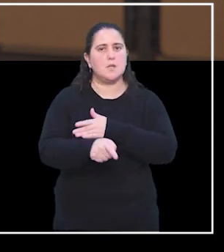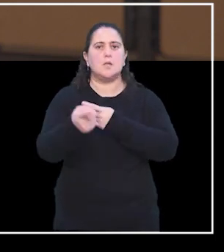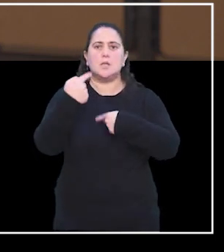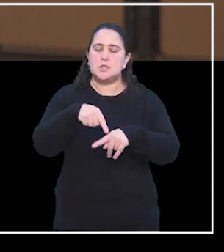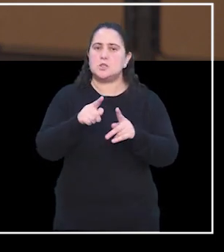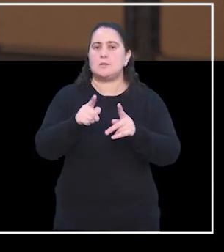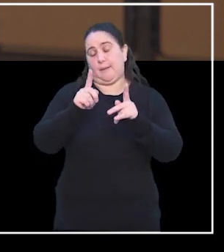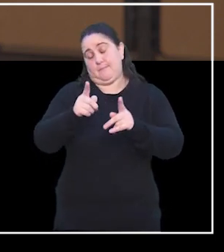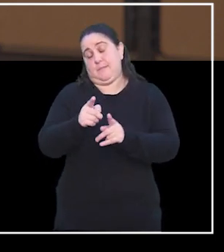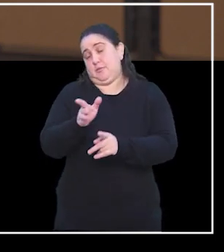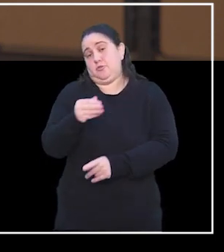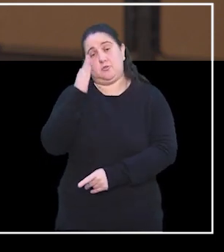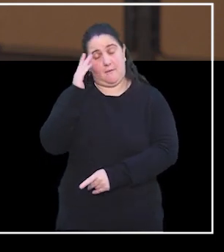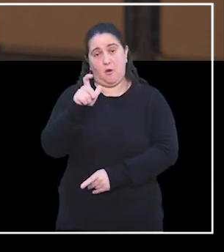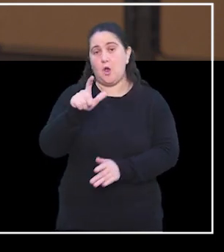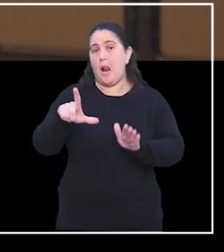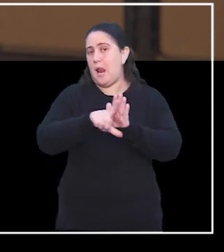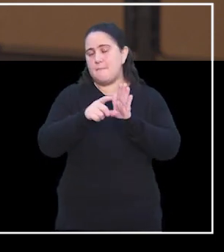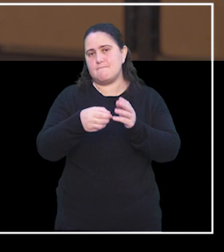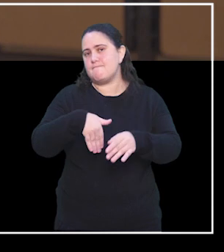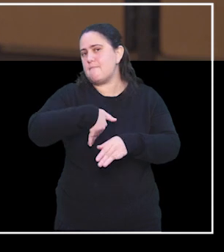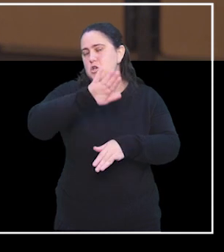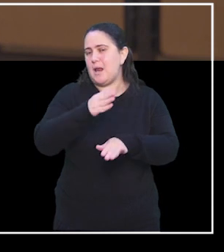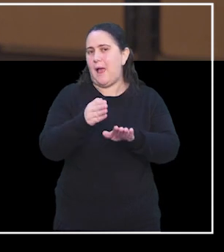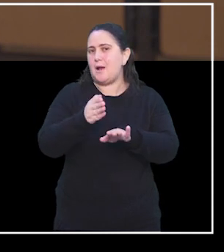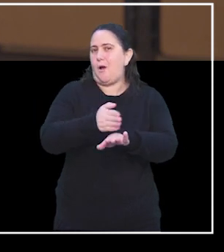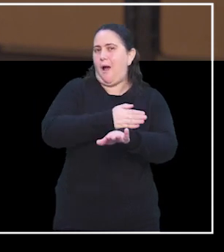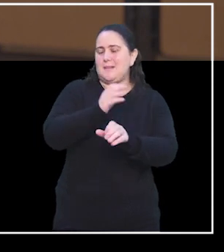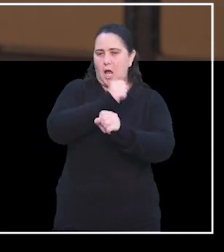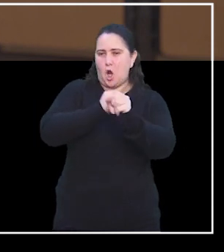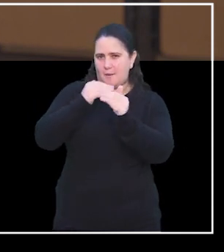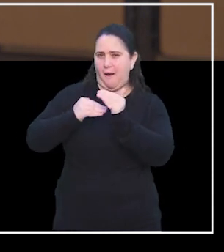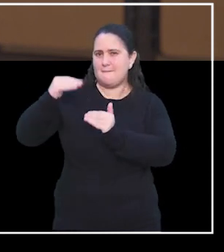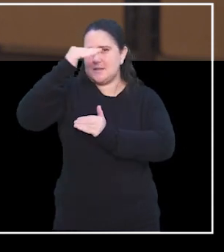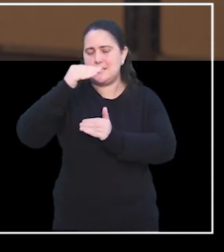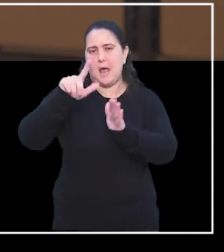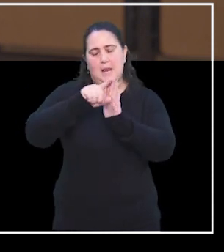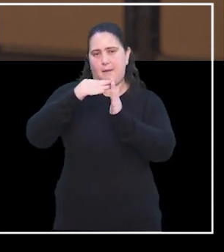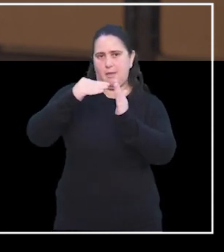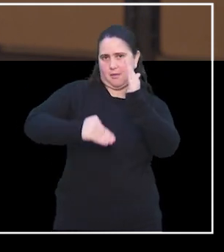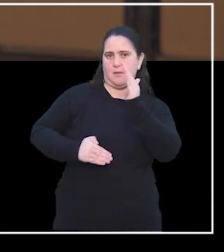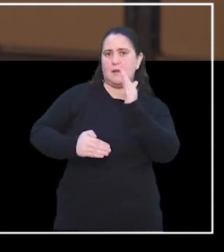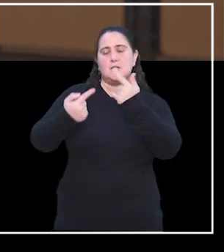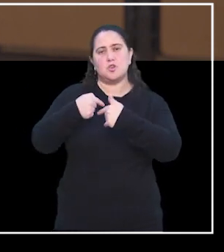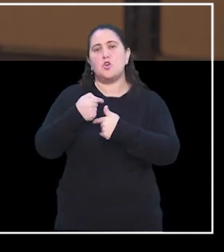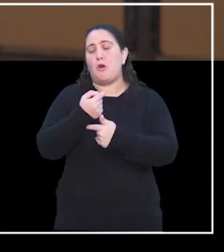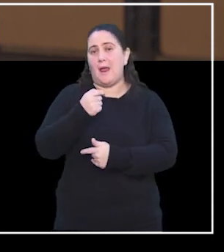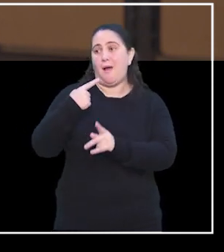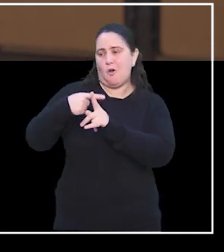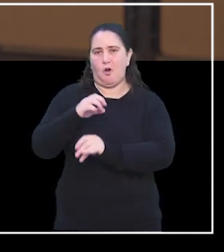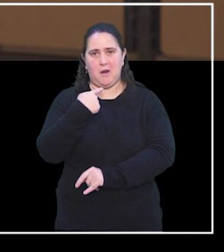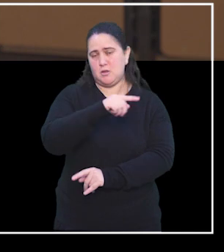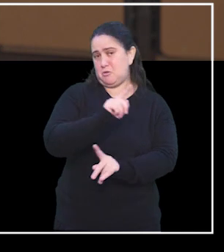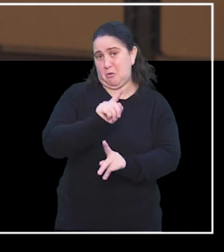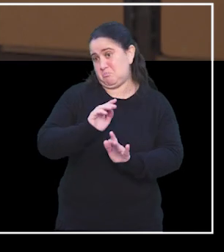es conocido que generalmente la legislación va siempre por detrás de la tecnología. Esto no es bueno ni malo, simplemente